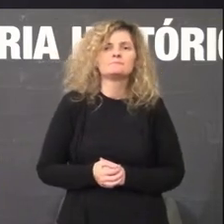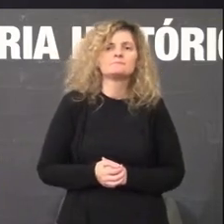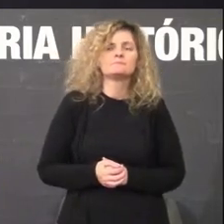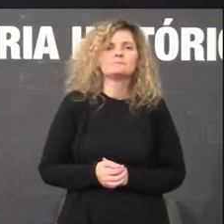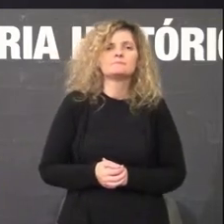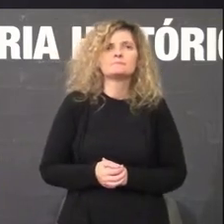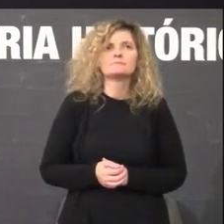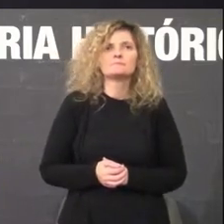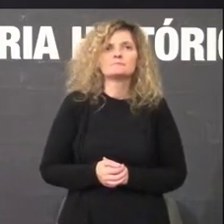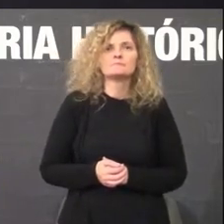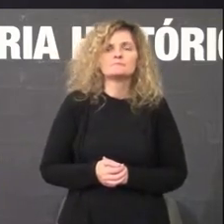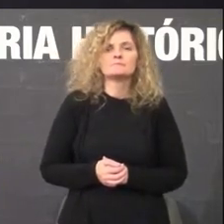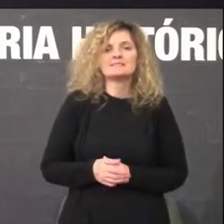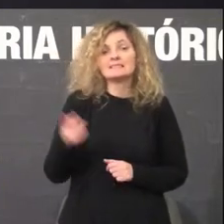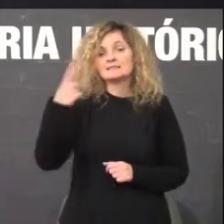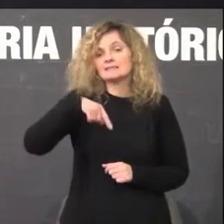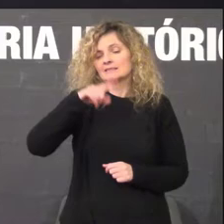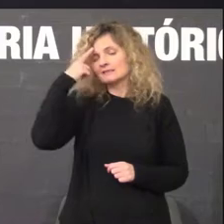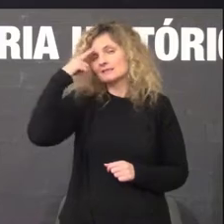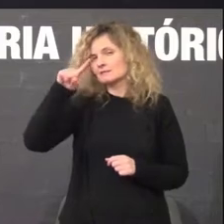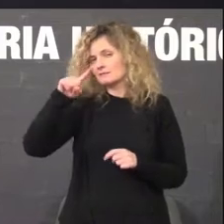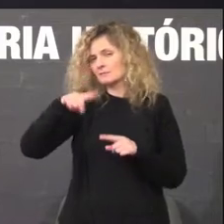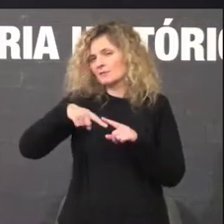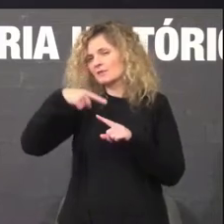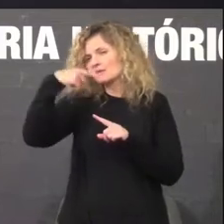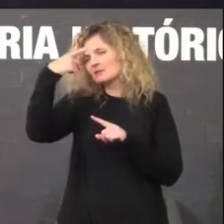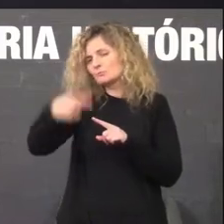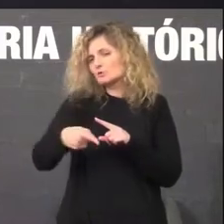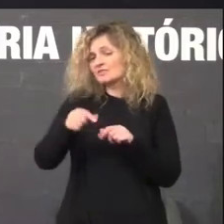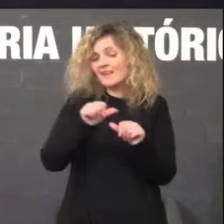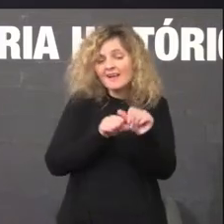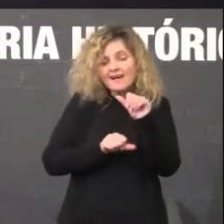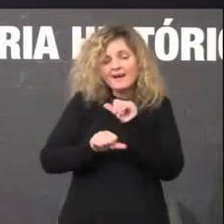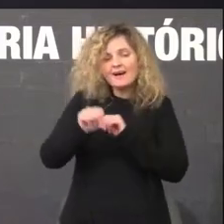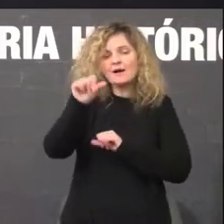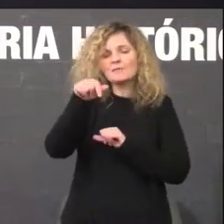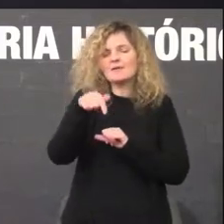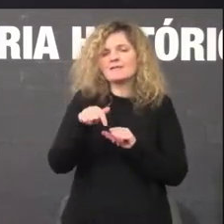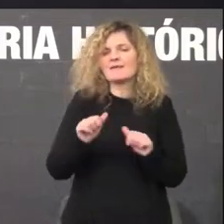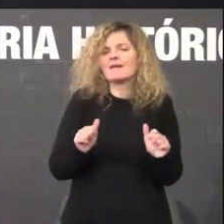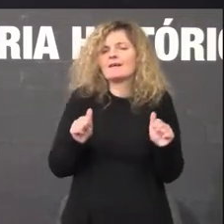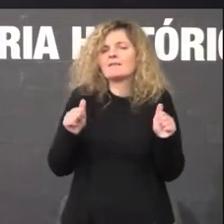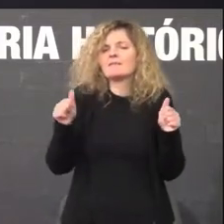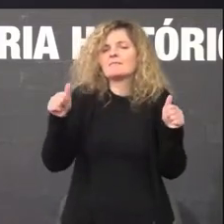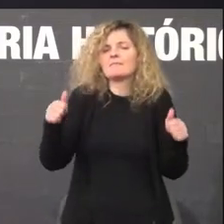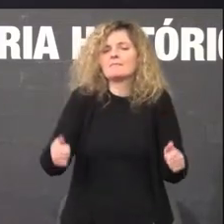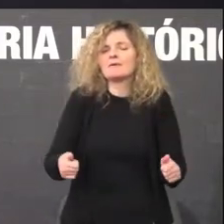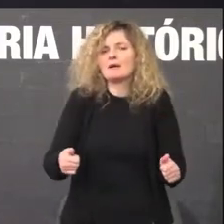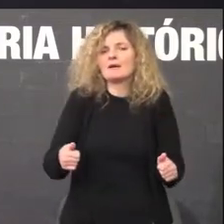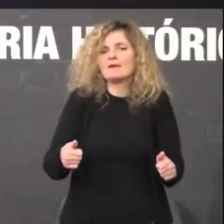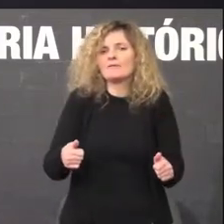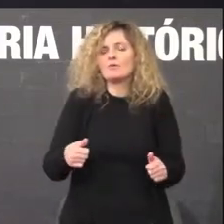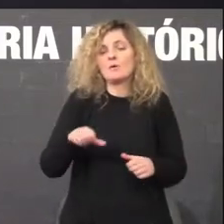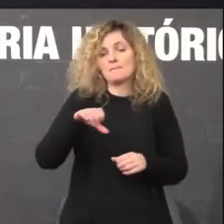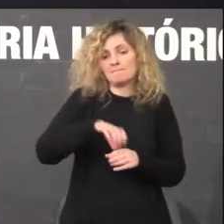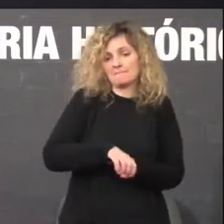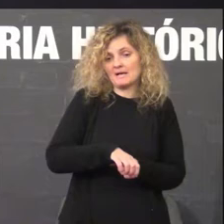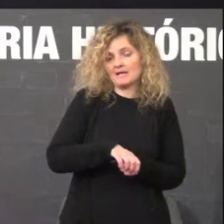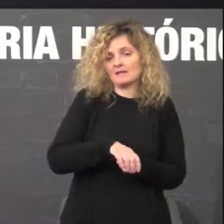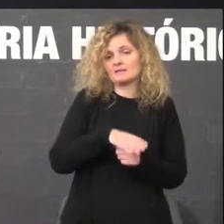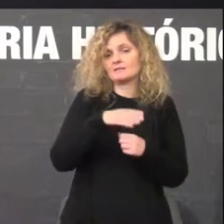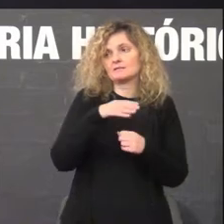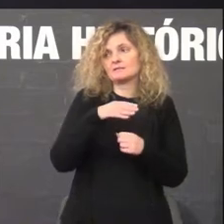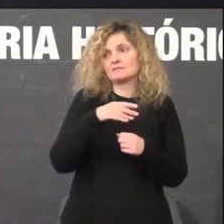Y lo que se sabe posteriormente es que a partir de ahí empieza algo que es tanto petróleo se